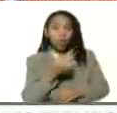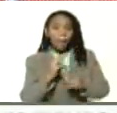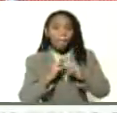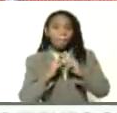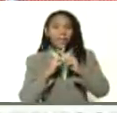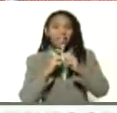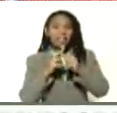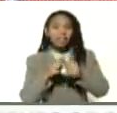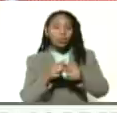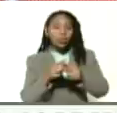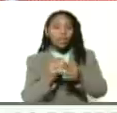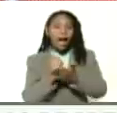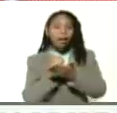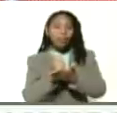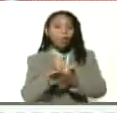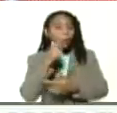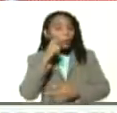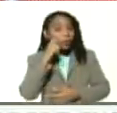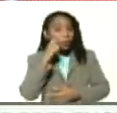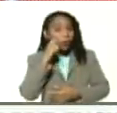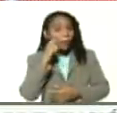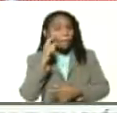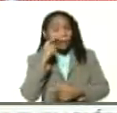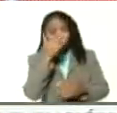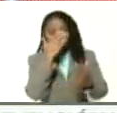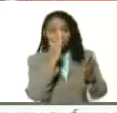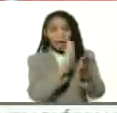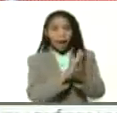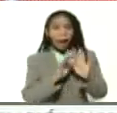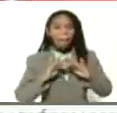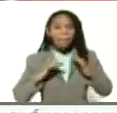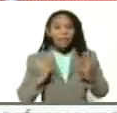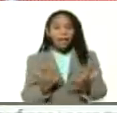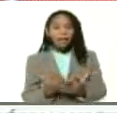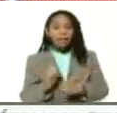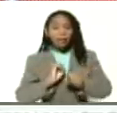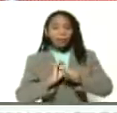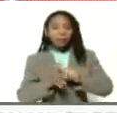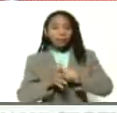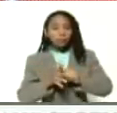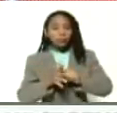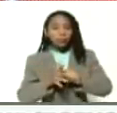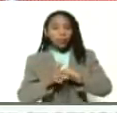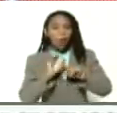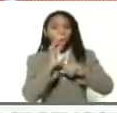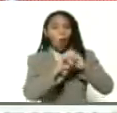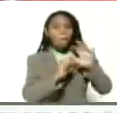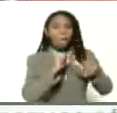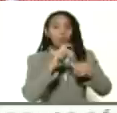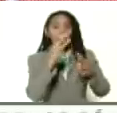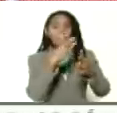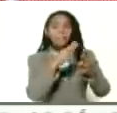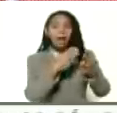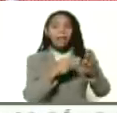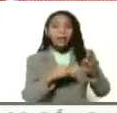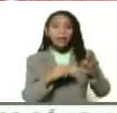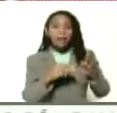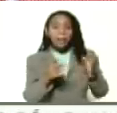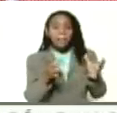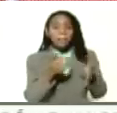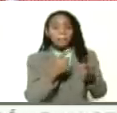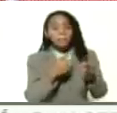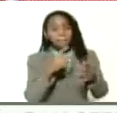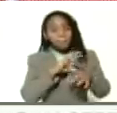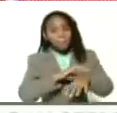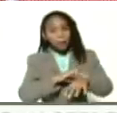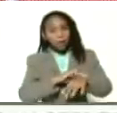prestación de ayuda humanitaria para enfrentar la pandemia del COVID, comprando insumos y equipamientos médicos.